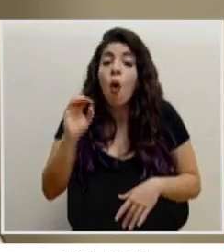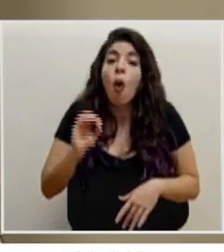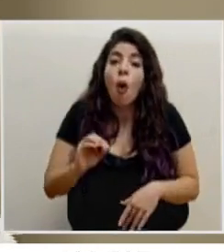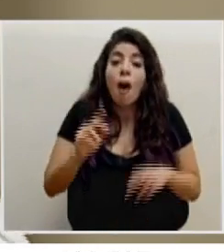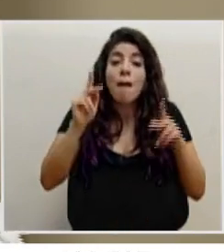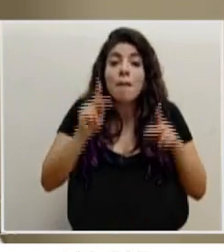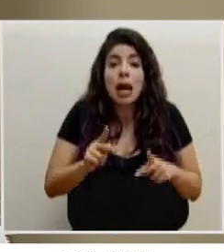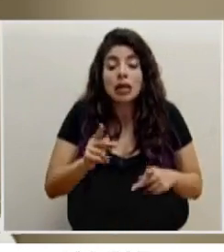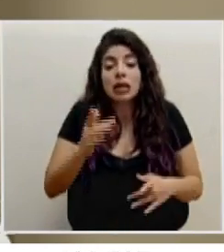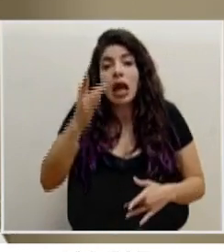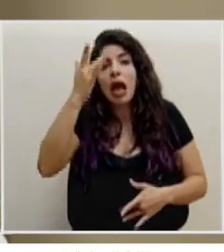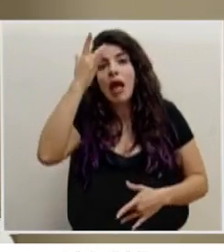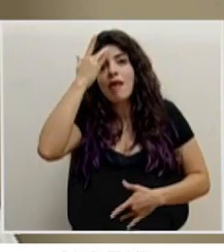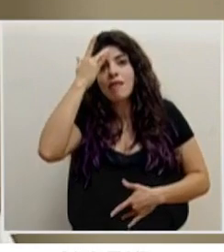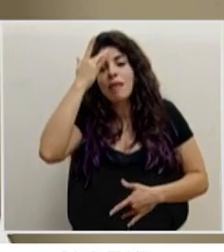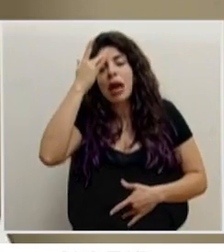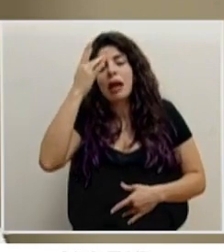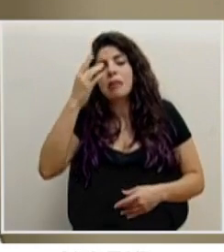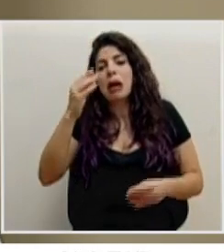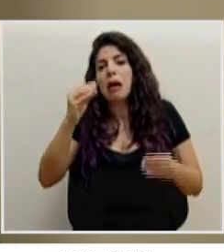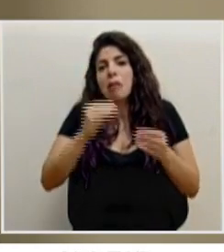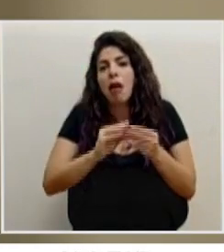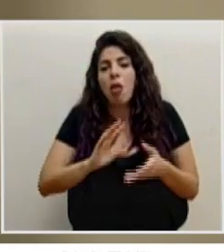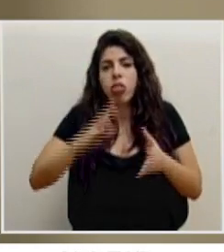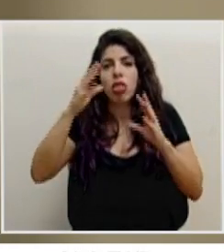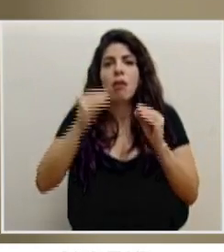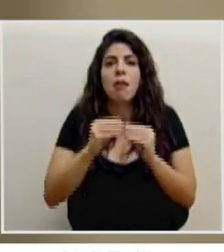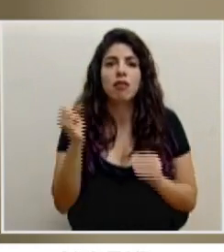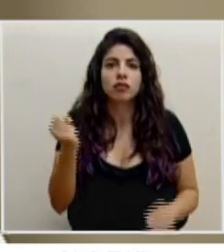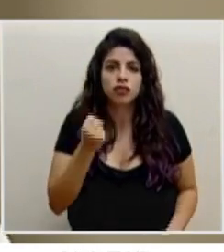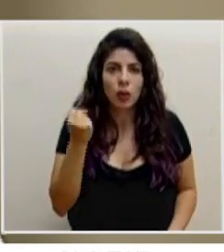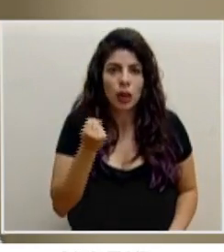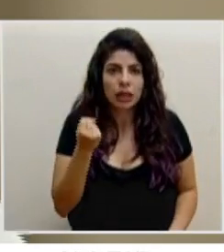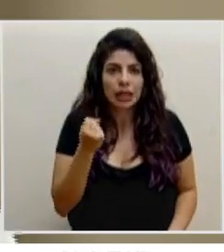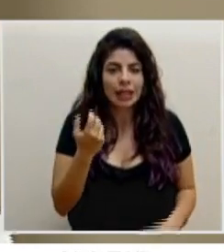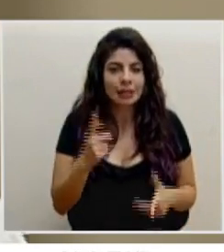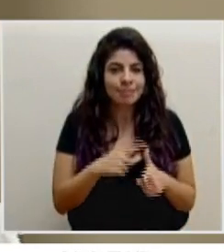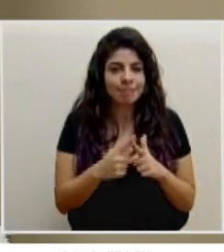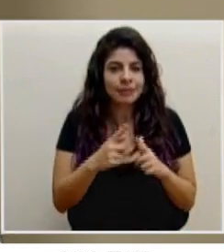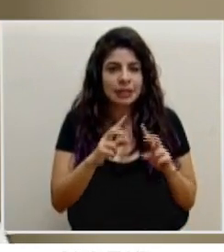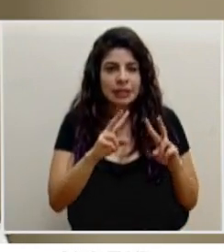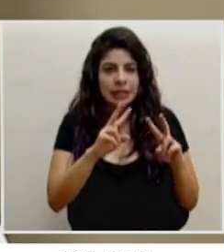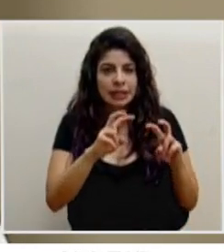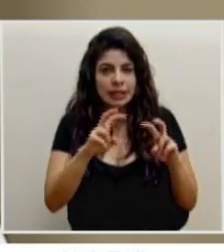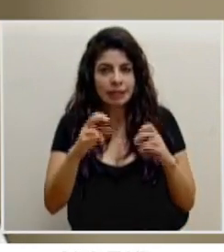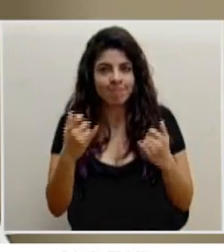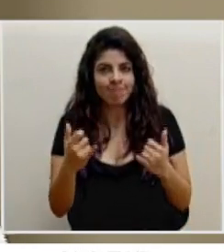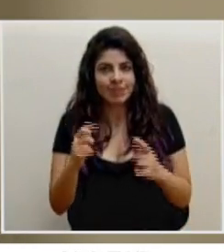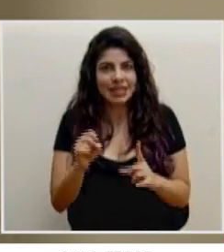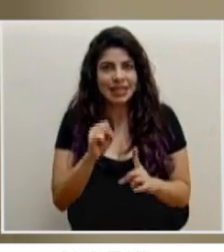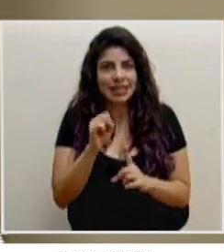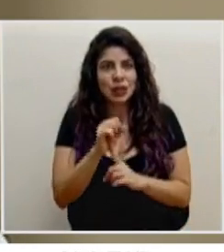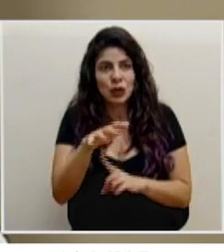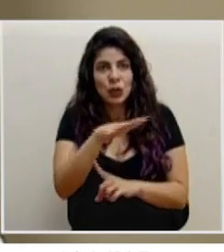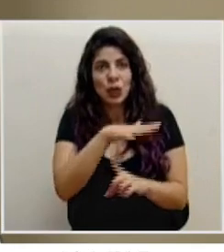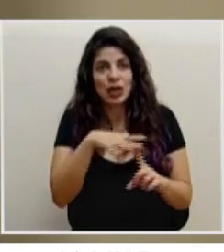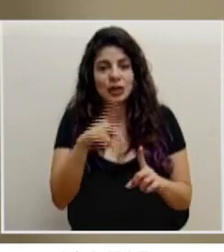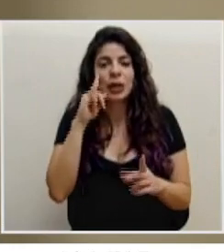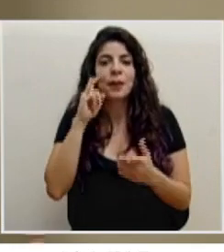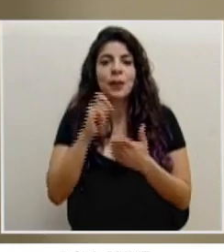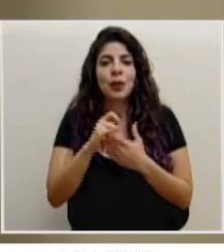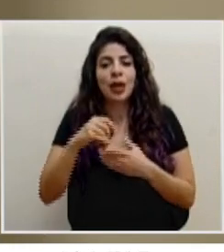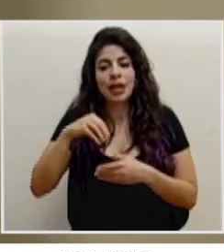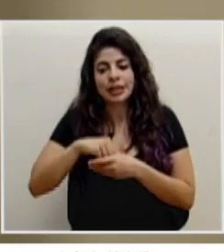que se enfermen y se enfermen de una forma más severa. Entonces, analizando todo ese entorno, fue que se tomó la